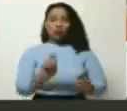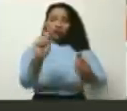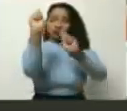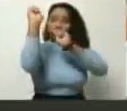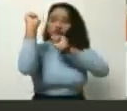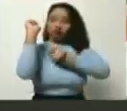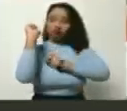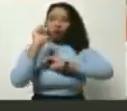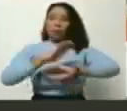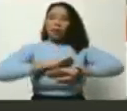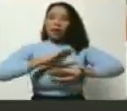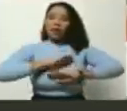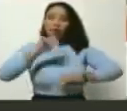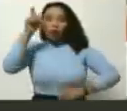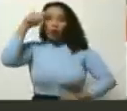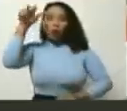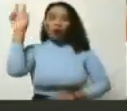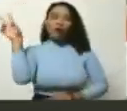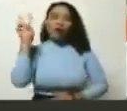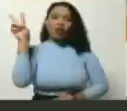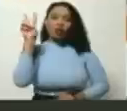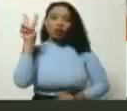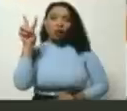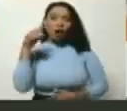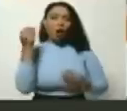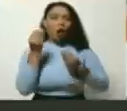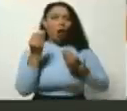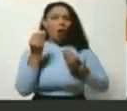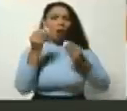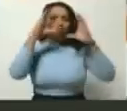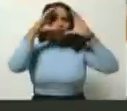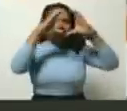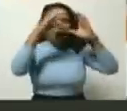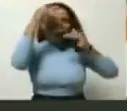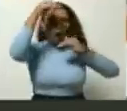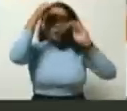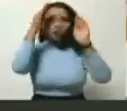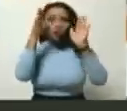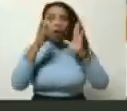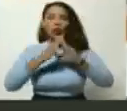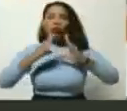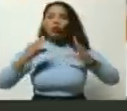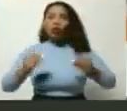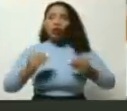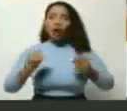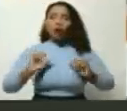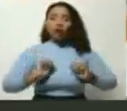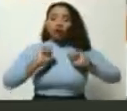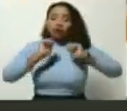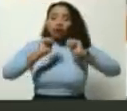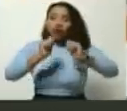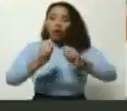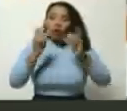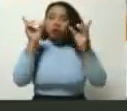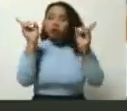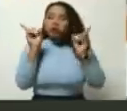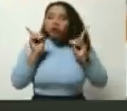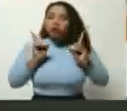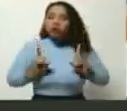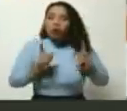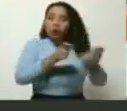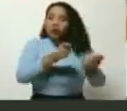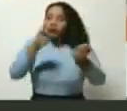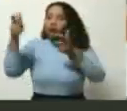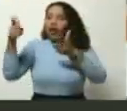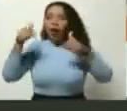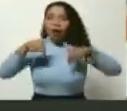el bienestar del pueblo venezolano como centro de atención en todas las iniciativas y decisiones llevadas a